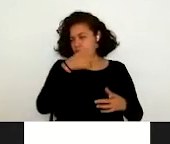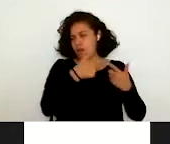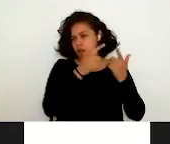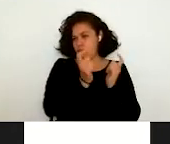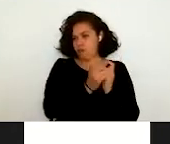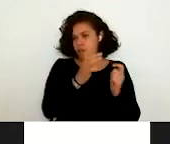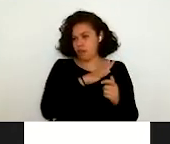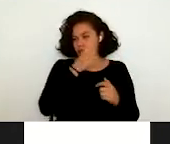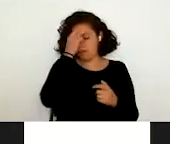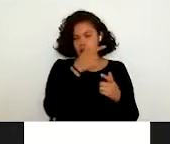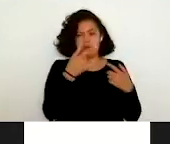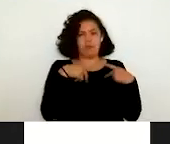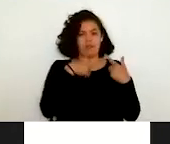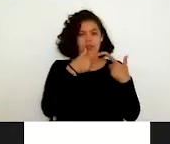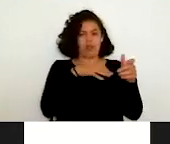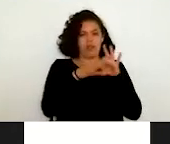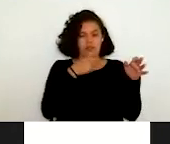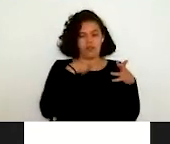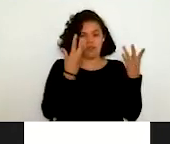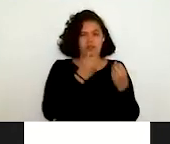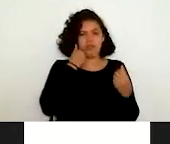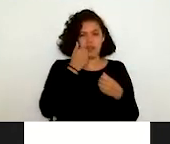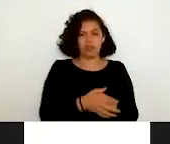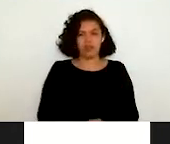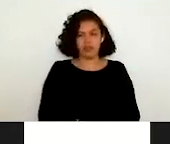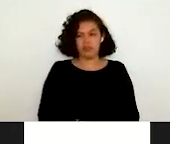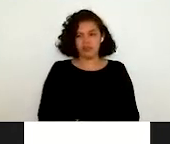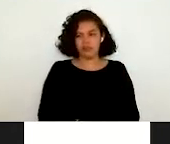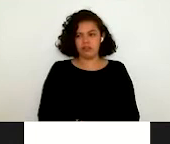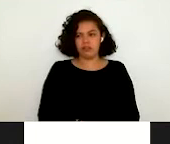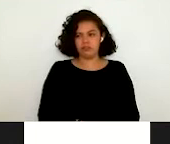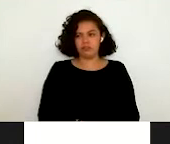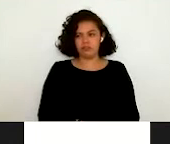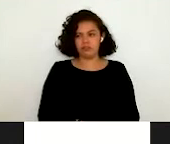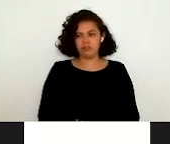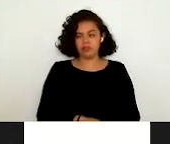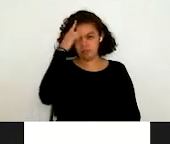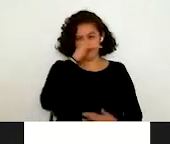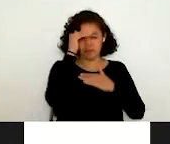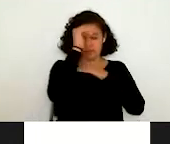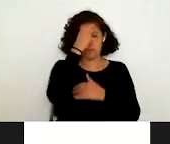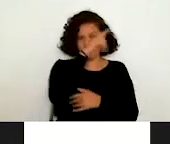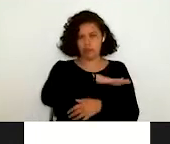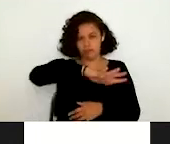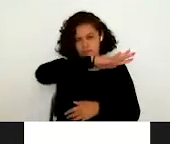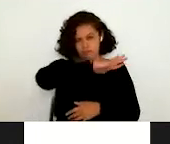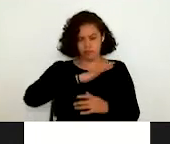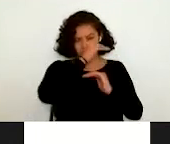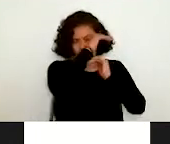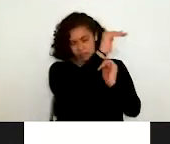yo quiero trabajar. Entonces, todos estos dos aspectos de delimitar la población y delimitar dónde